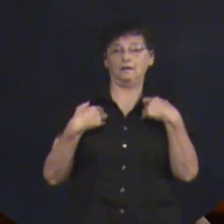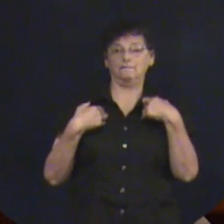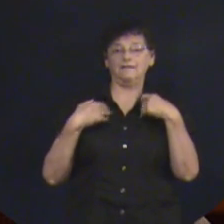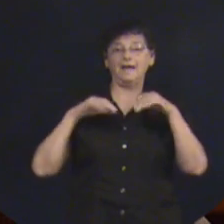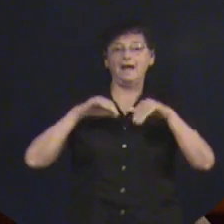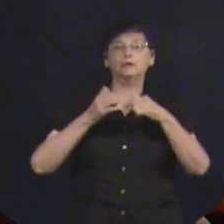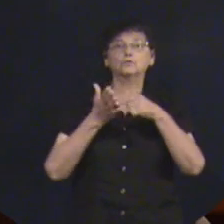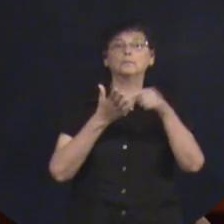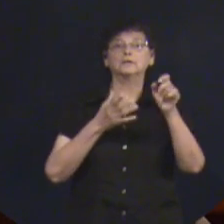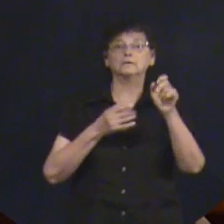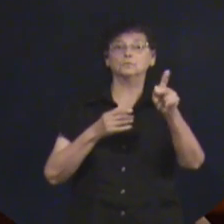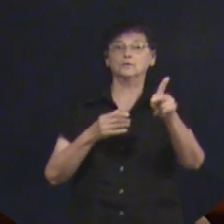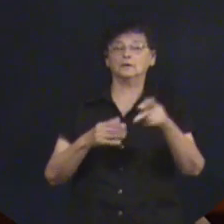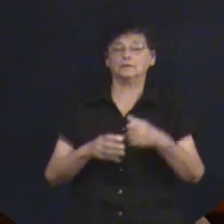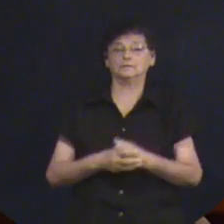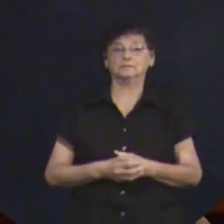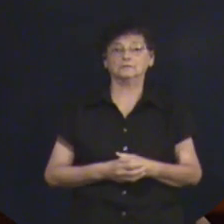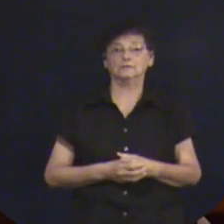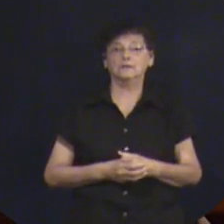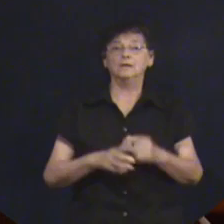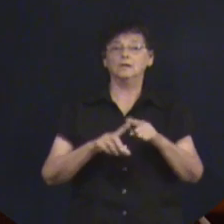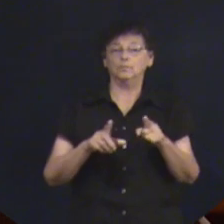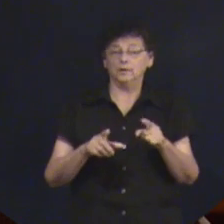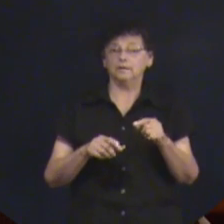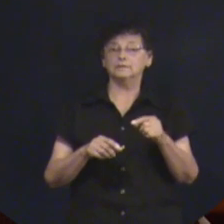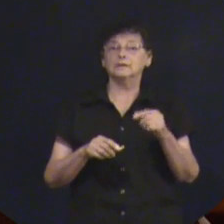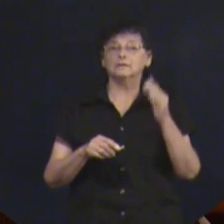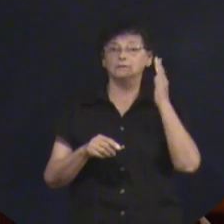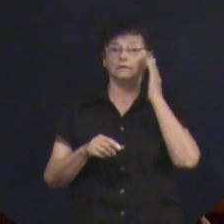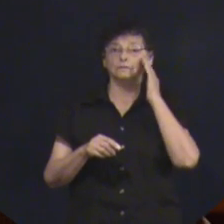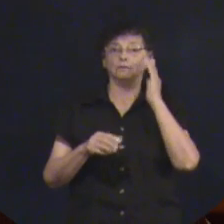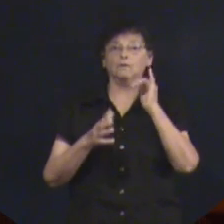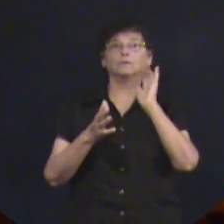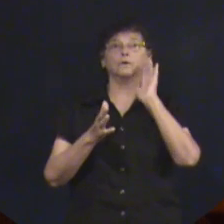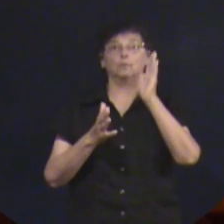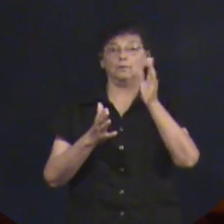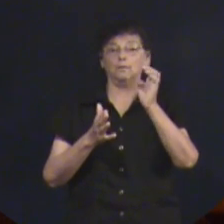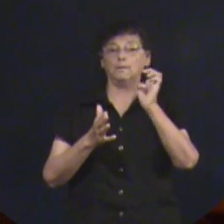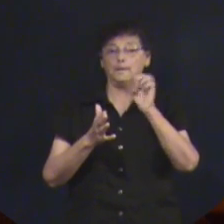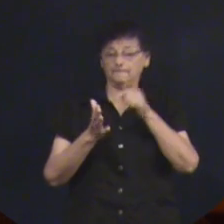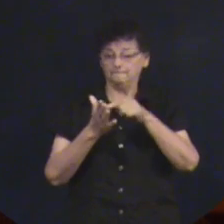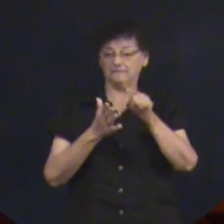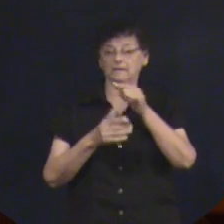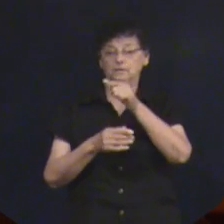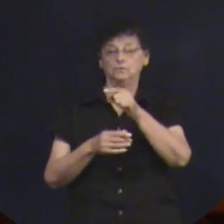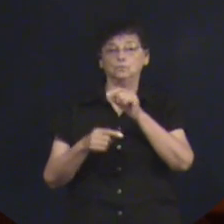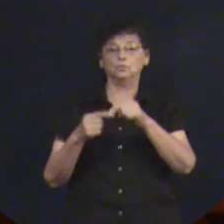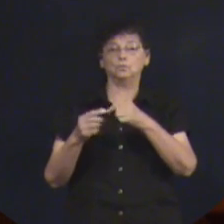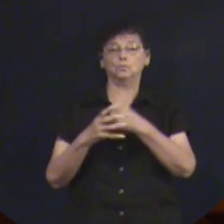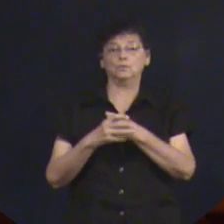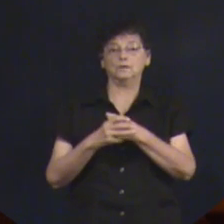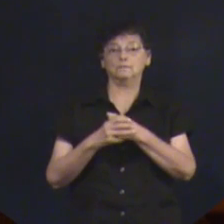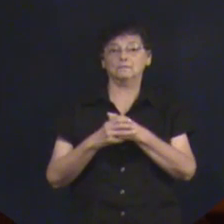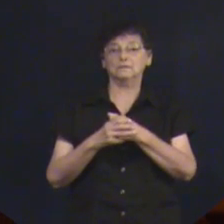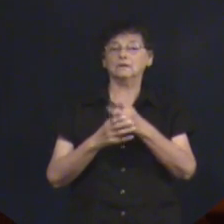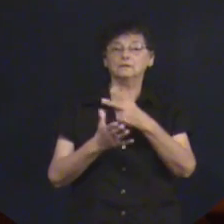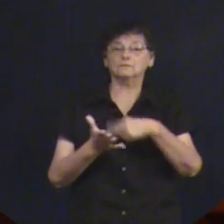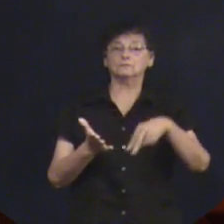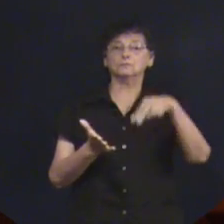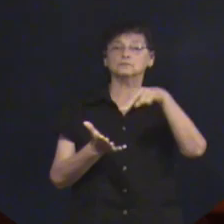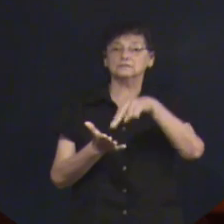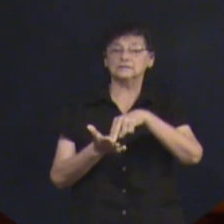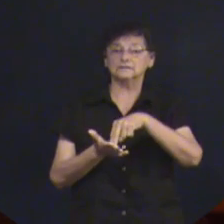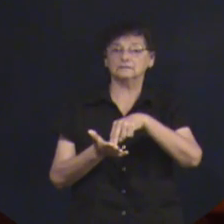con qué pagarte, pero ya sé te pagará cuando